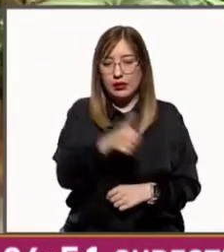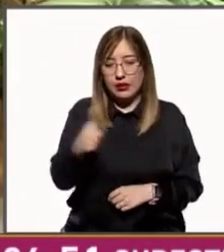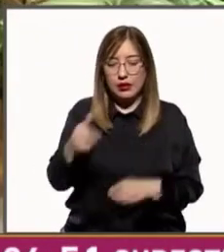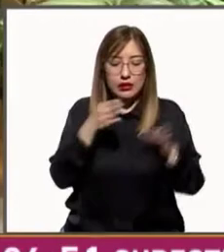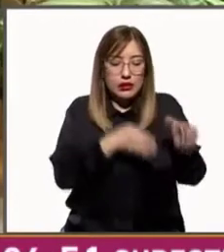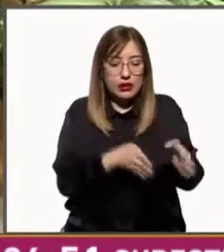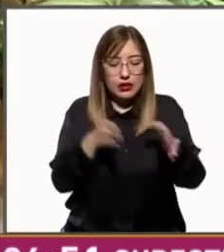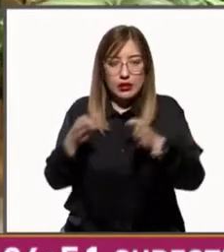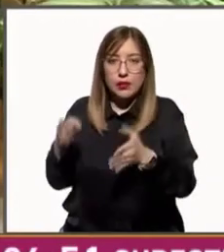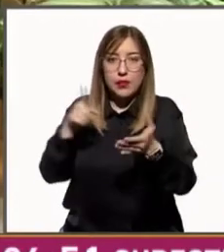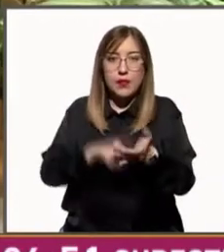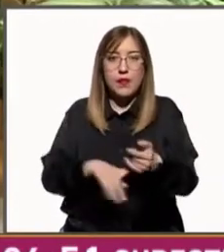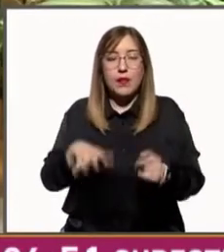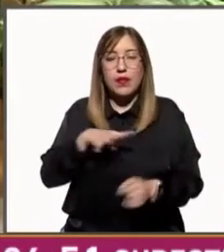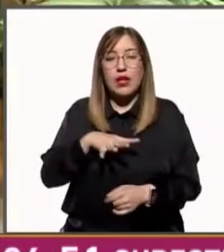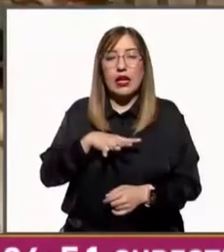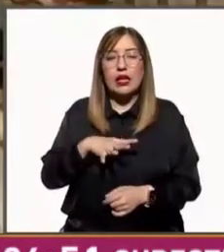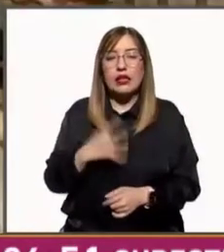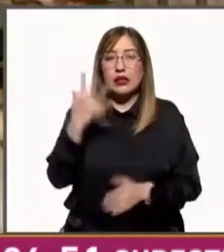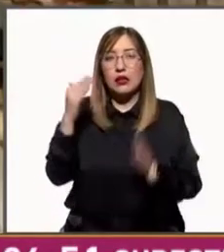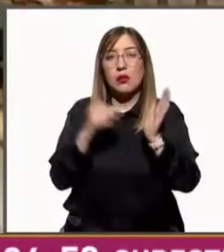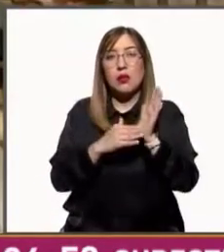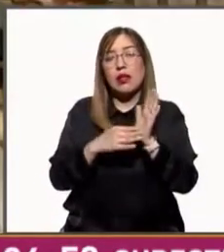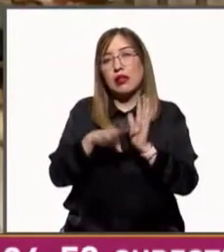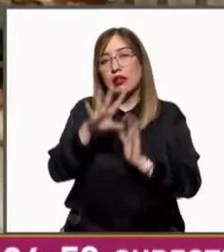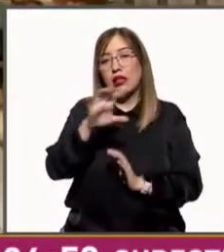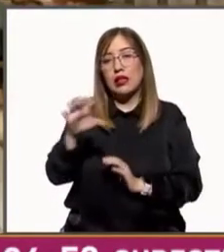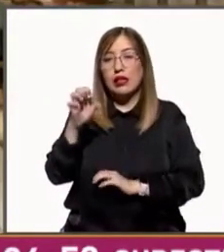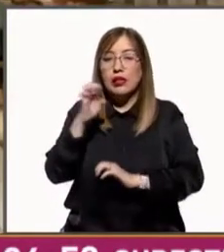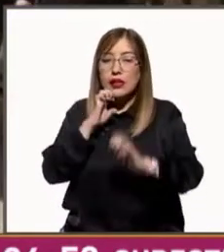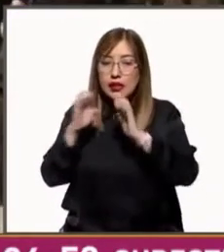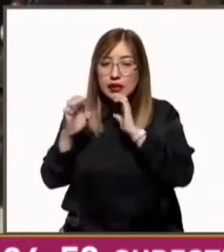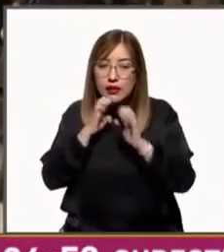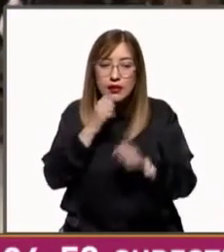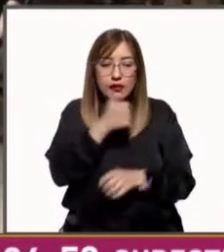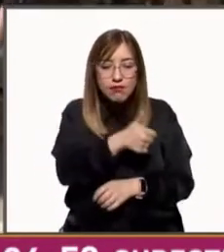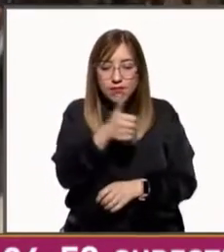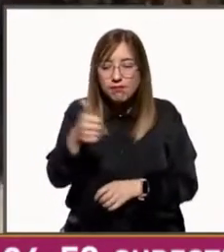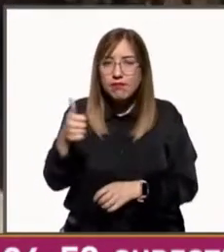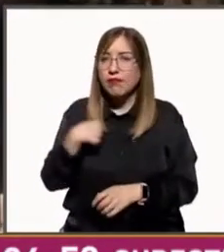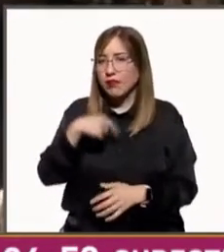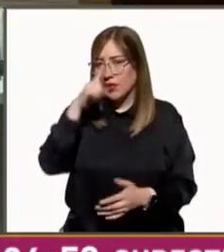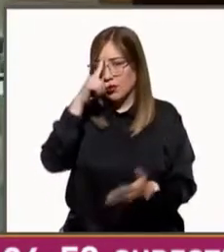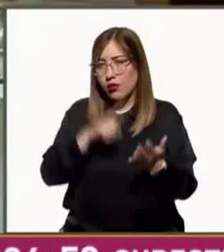de 4,500 entrevistas. Entonces me parece que son datos muy, muy confiables.